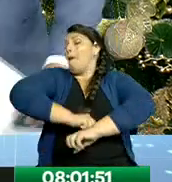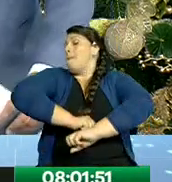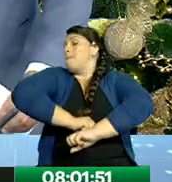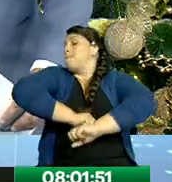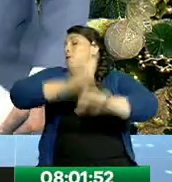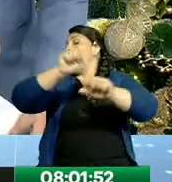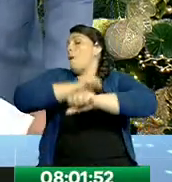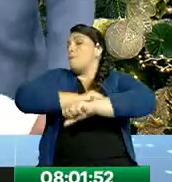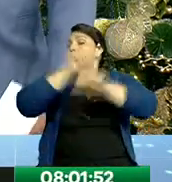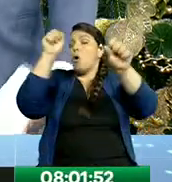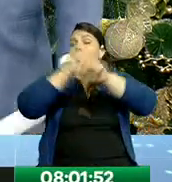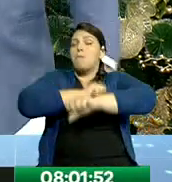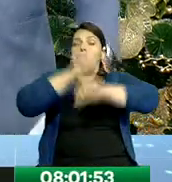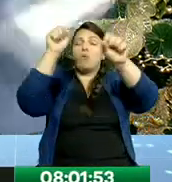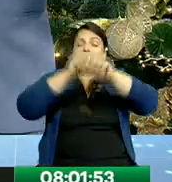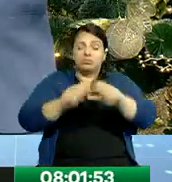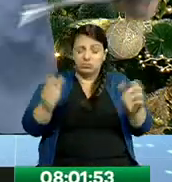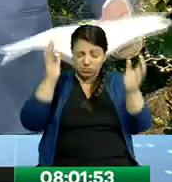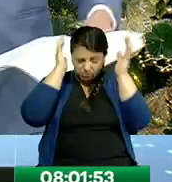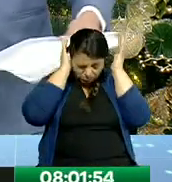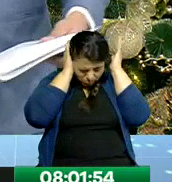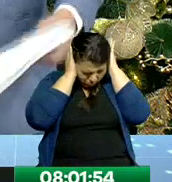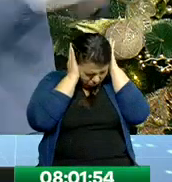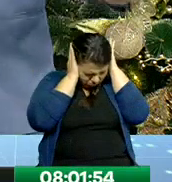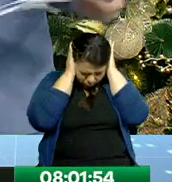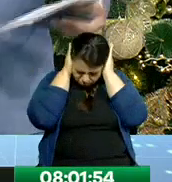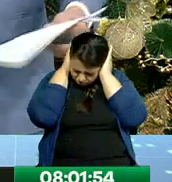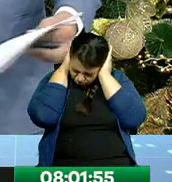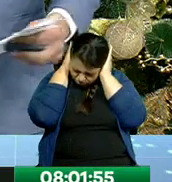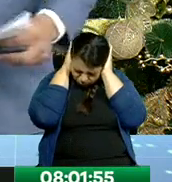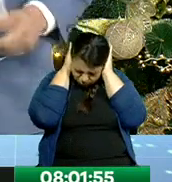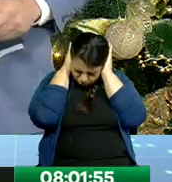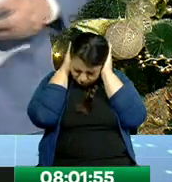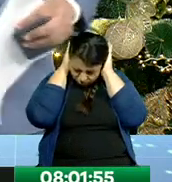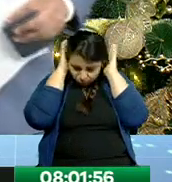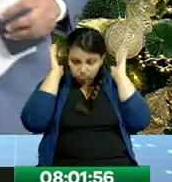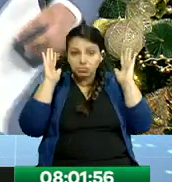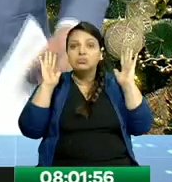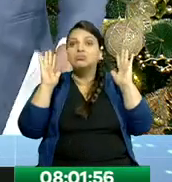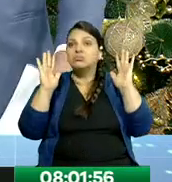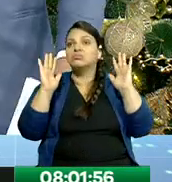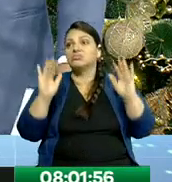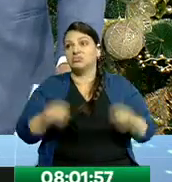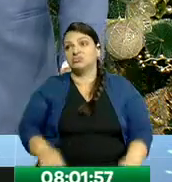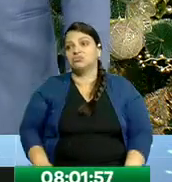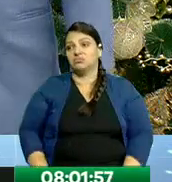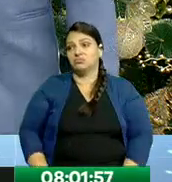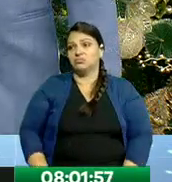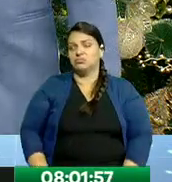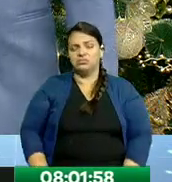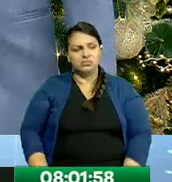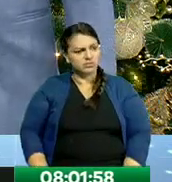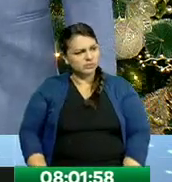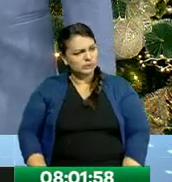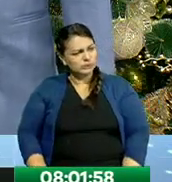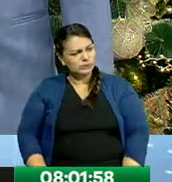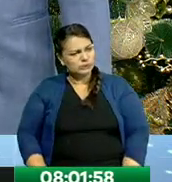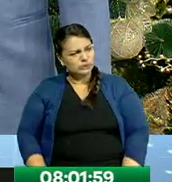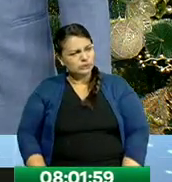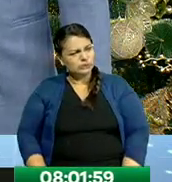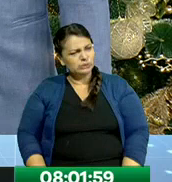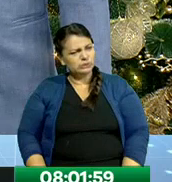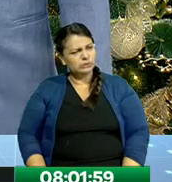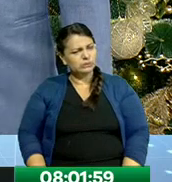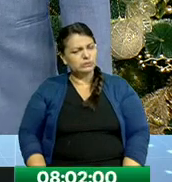que saltaba, o salía, mejor dicho, la arena, era una cosa espantosa. O sea, que no pudo disfrutar absolutamente nada en ese